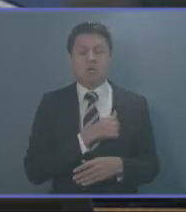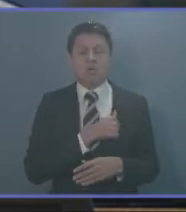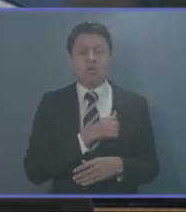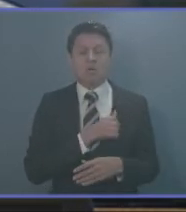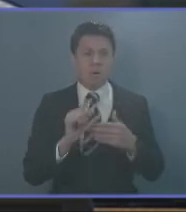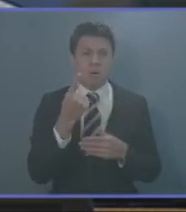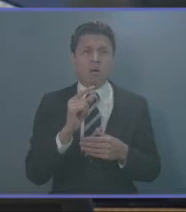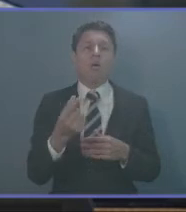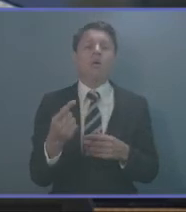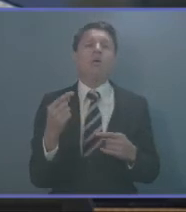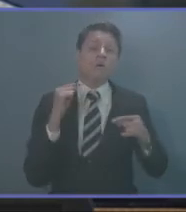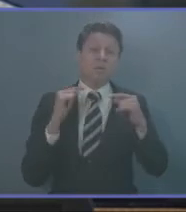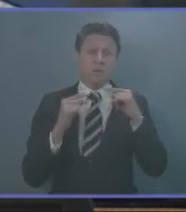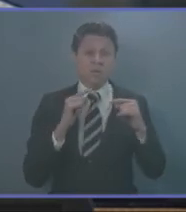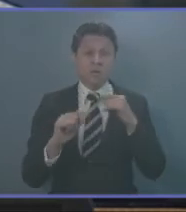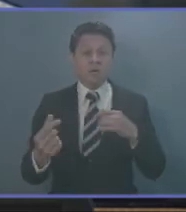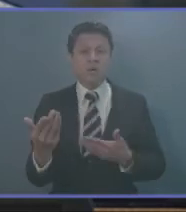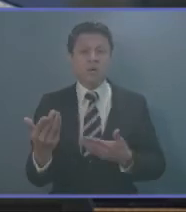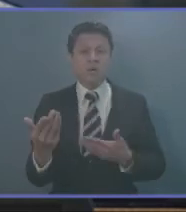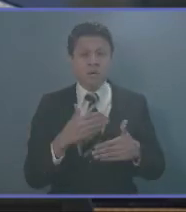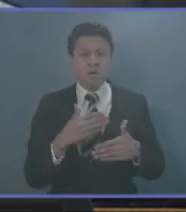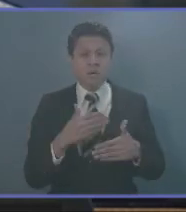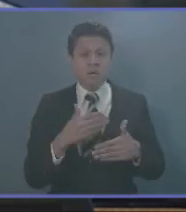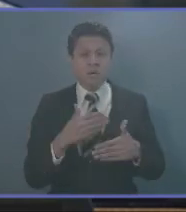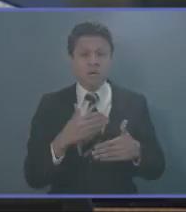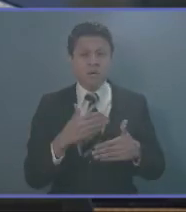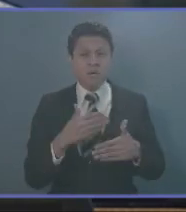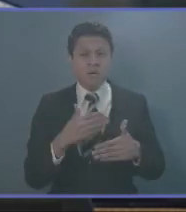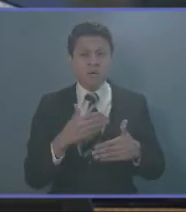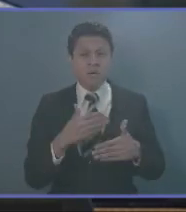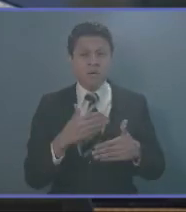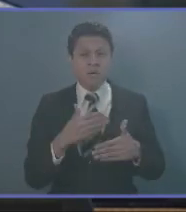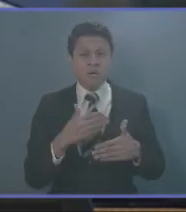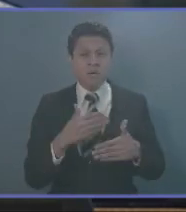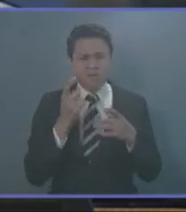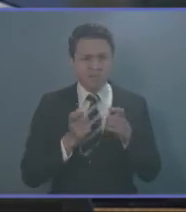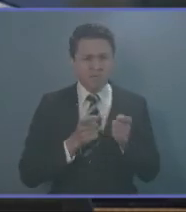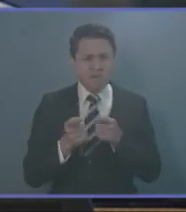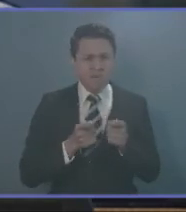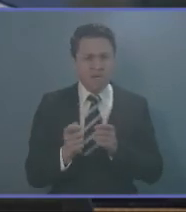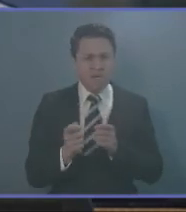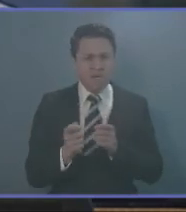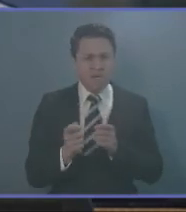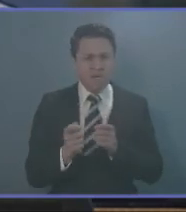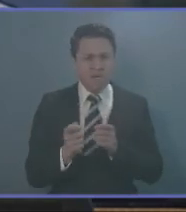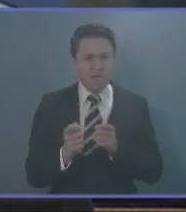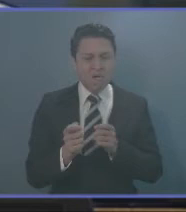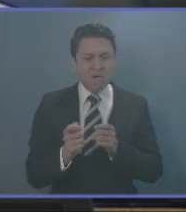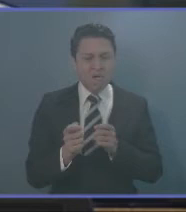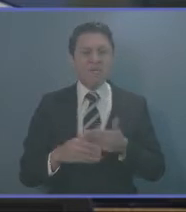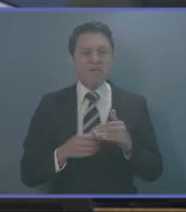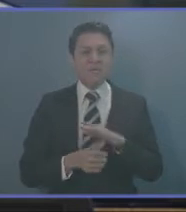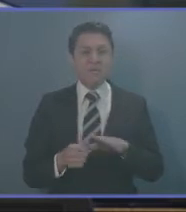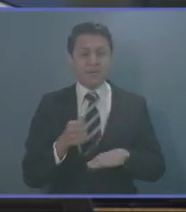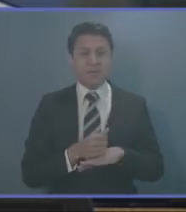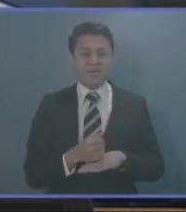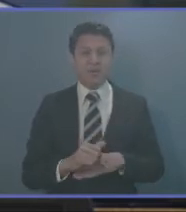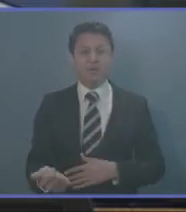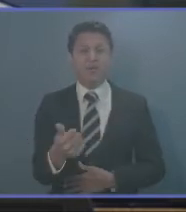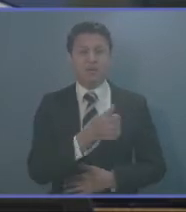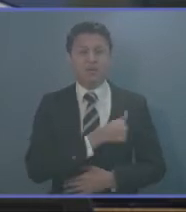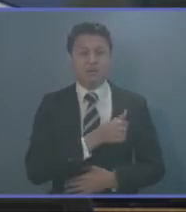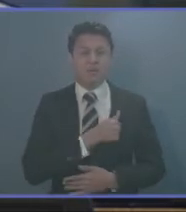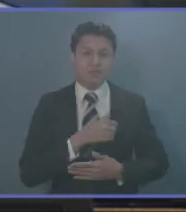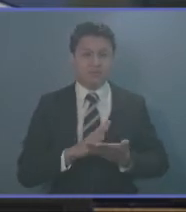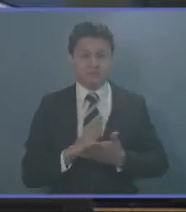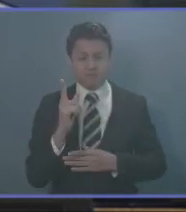1, facultades y deberes de la Administración Tributaria Municipal. Facultades de control, artículo 22. La Administración Tributaria Municipal,